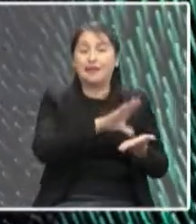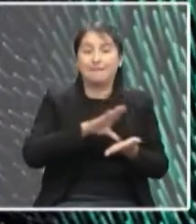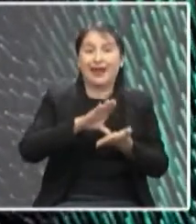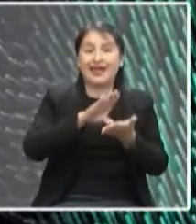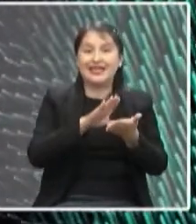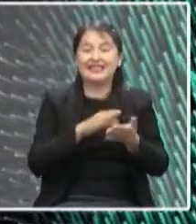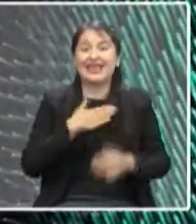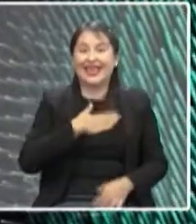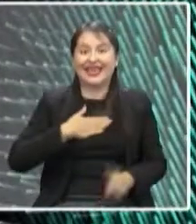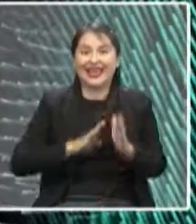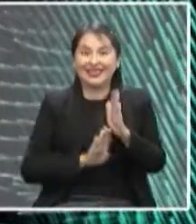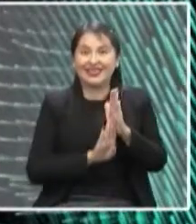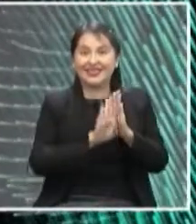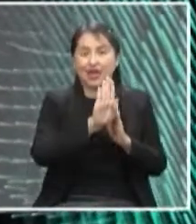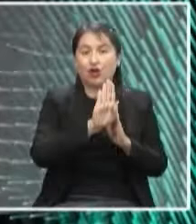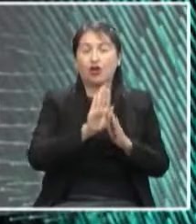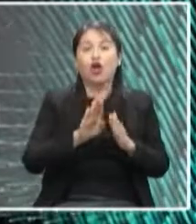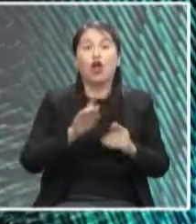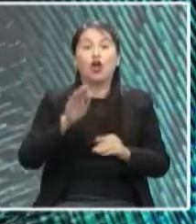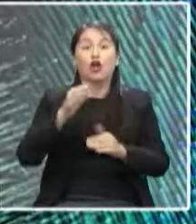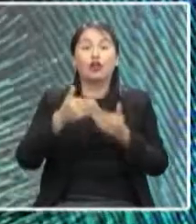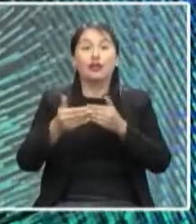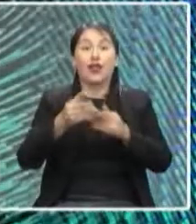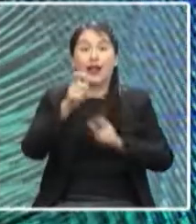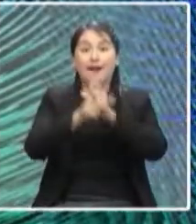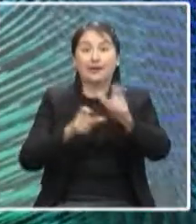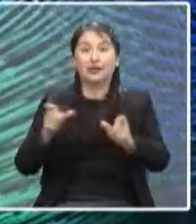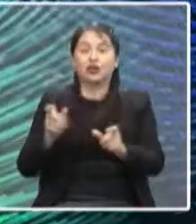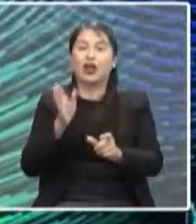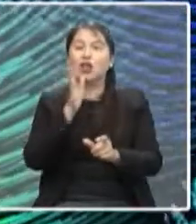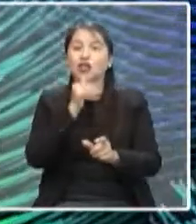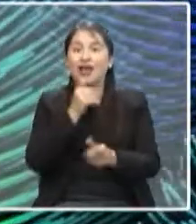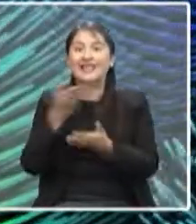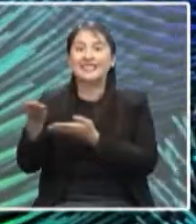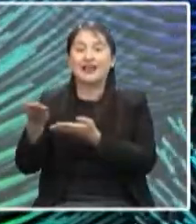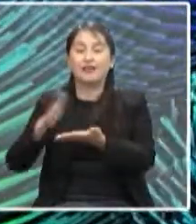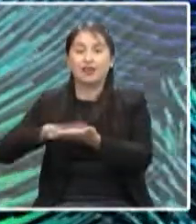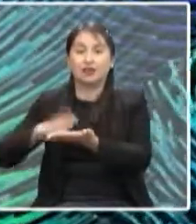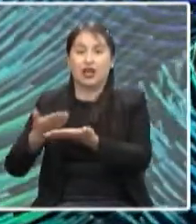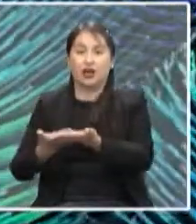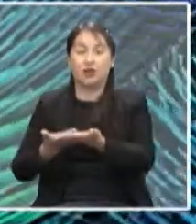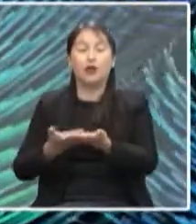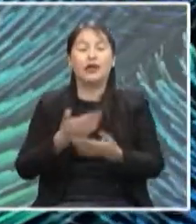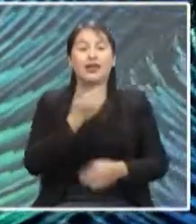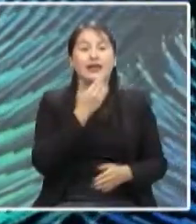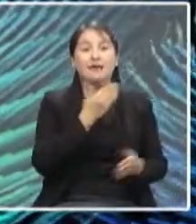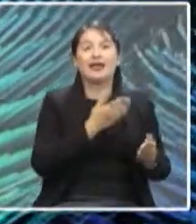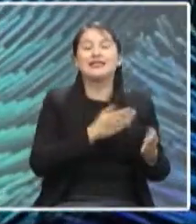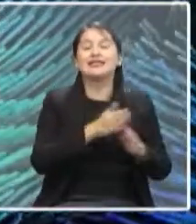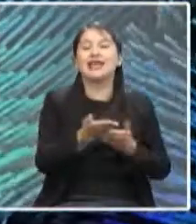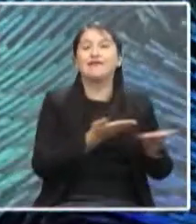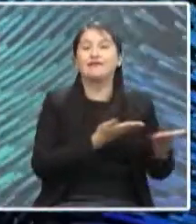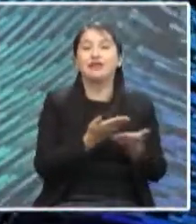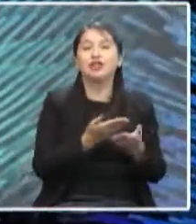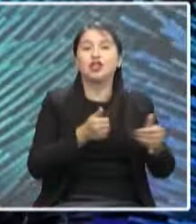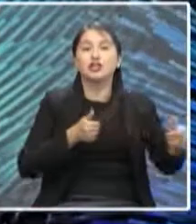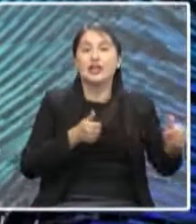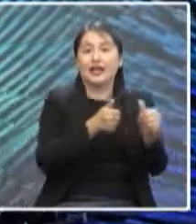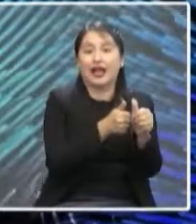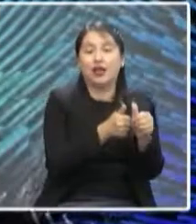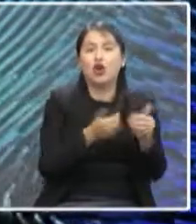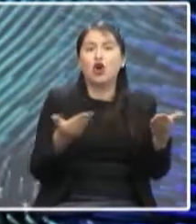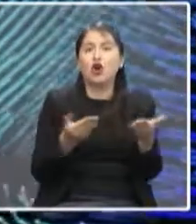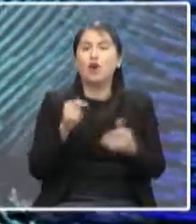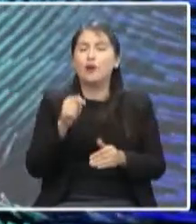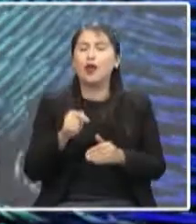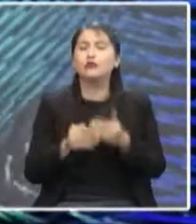la gente no está conectada a sus servicios de salud y a sus mercados locales más cercanos. Les muestro cómo eso funciona y